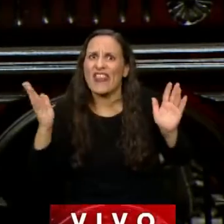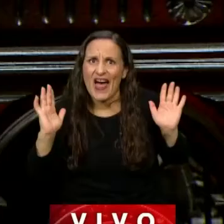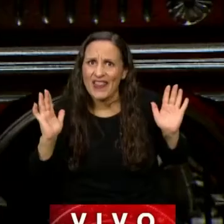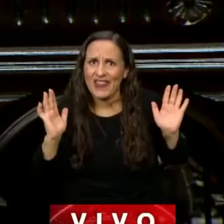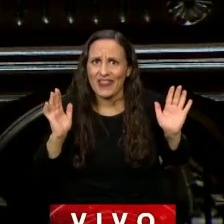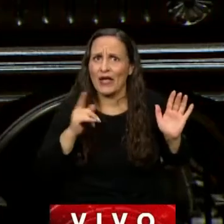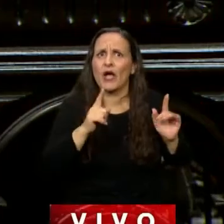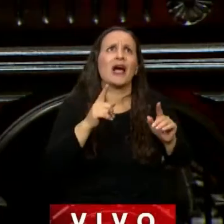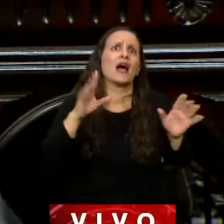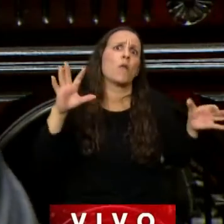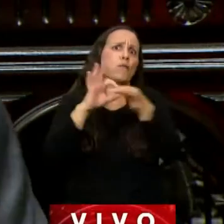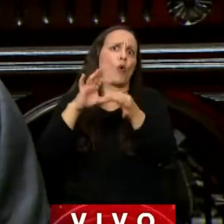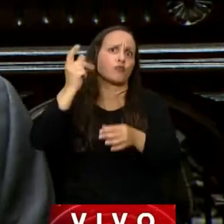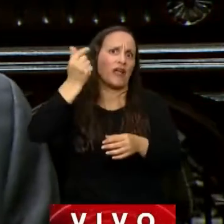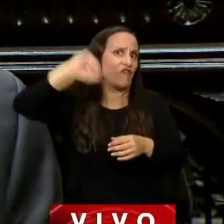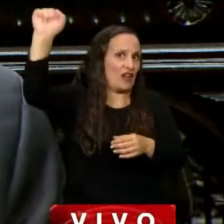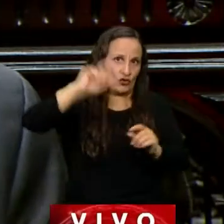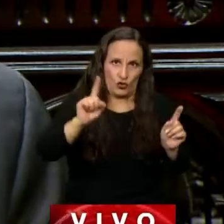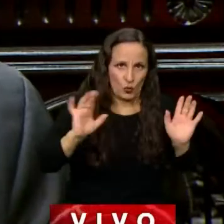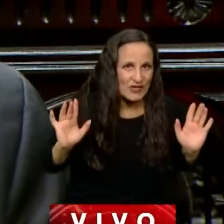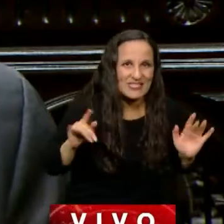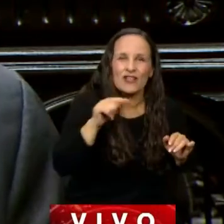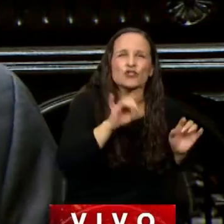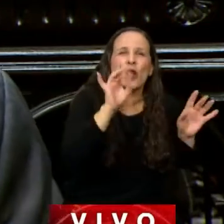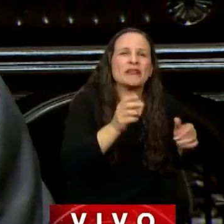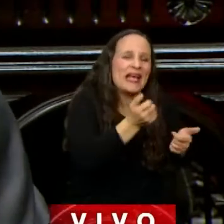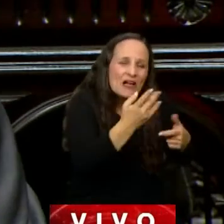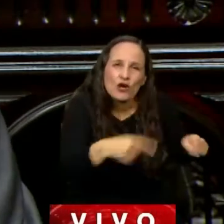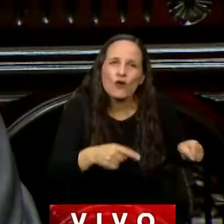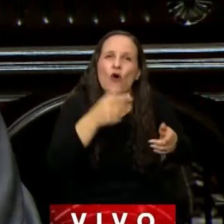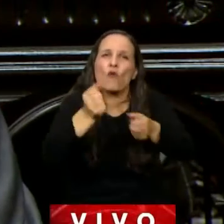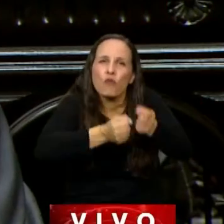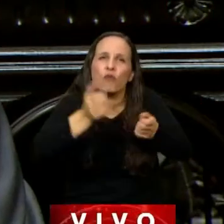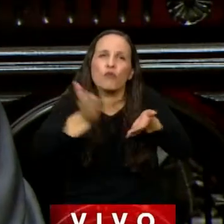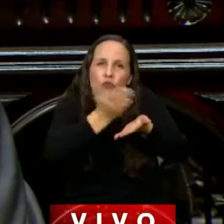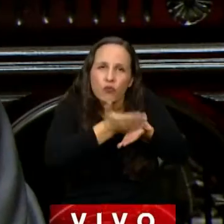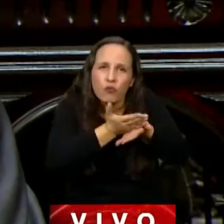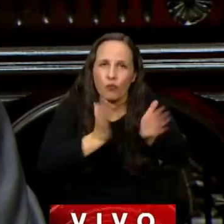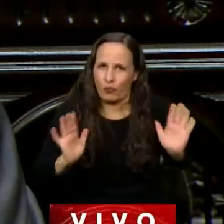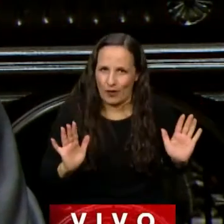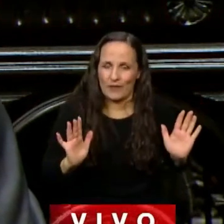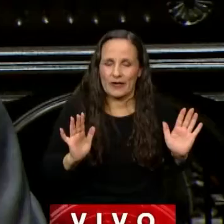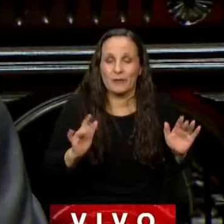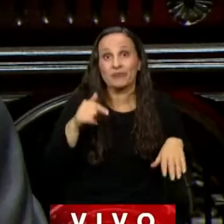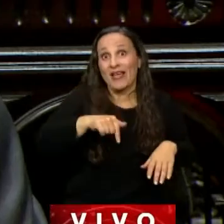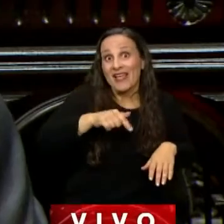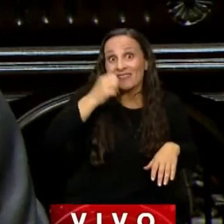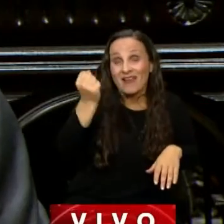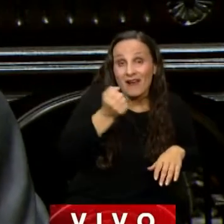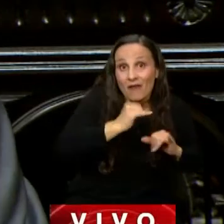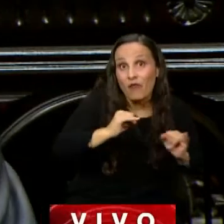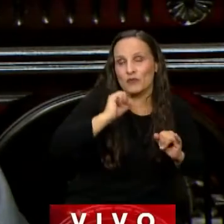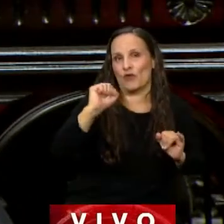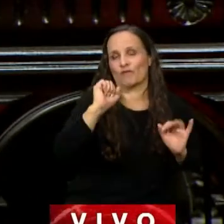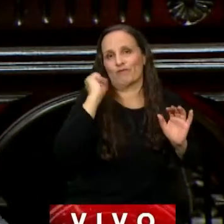está influido por la inflación. Esto tiene que ver con cantidades de bienes producidos. Y este para mí es un dato clave,